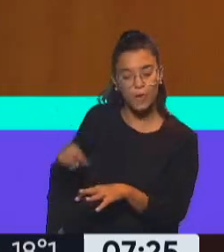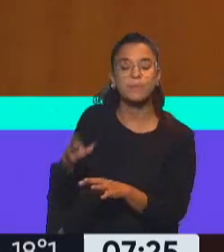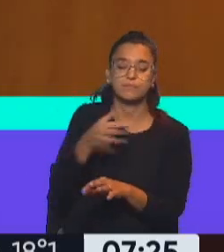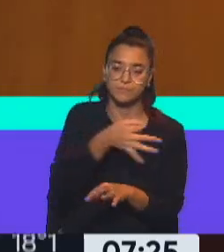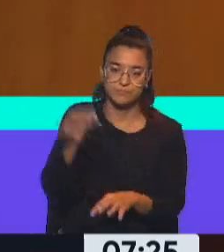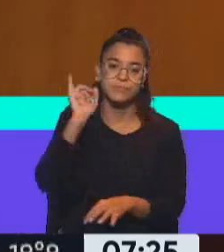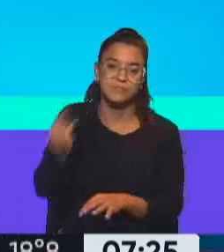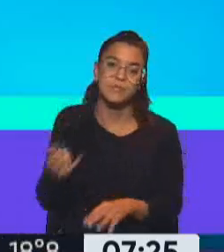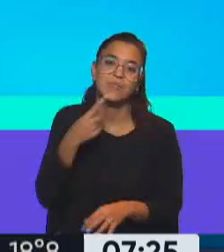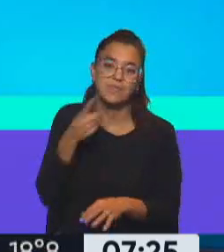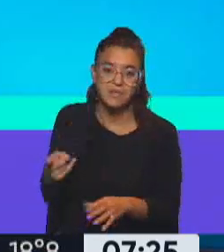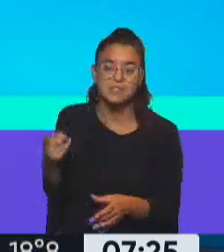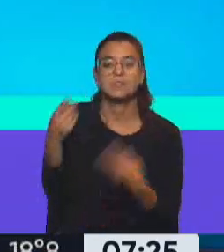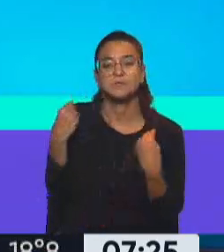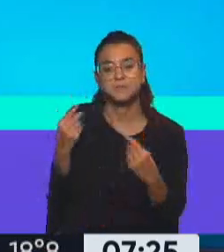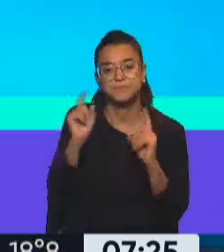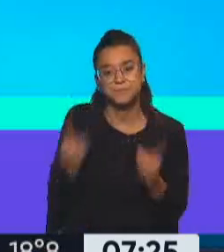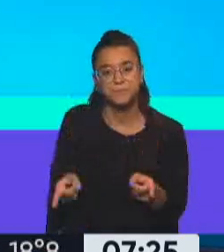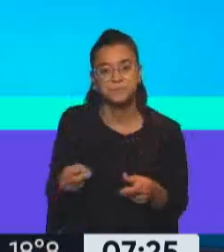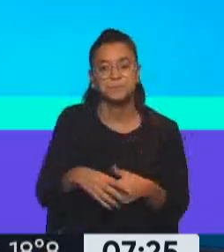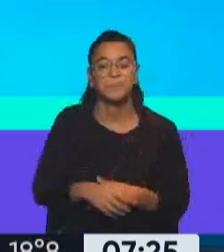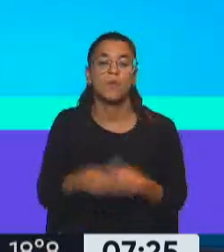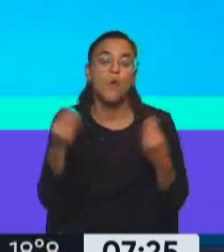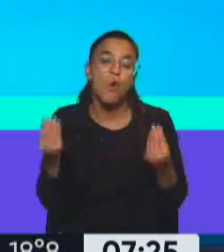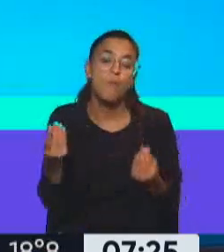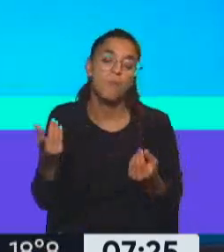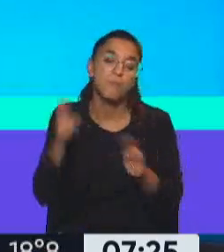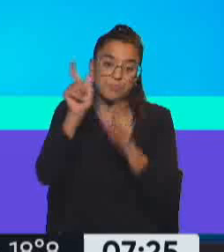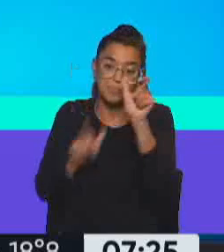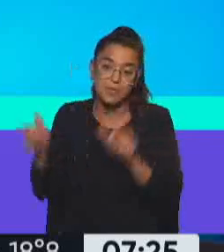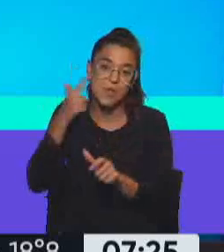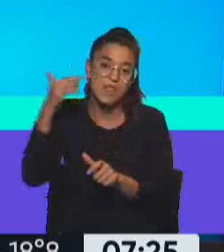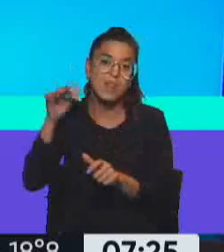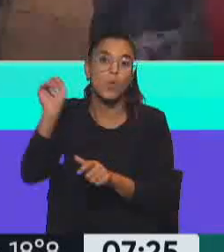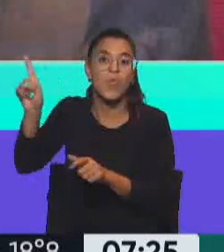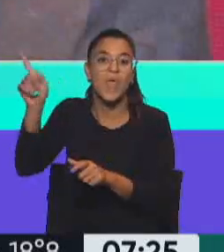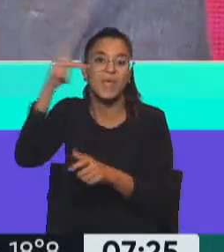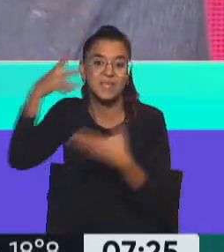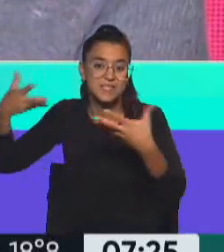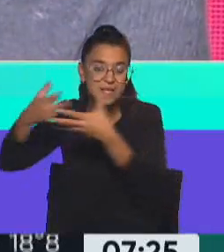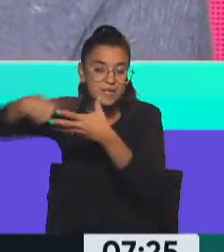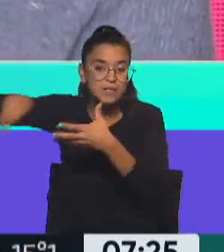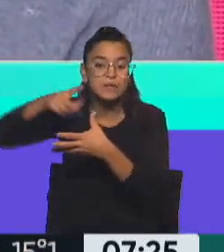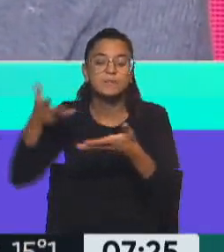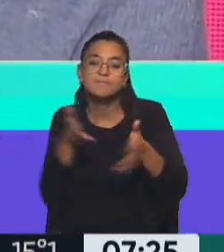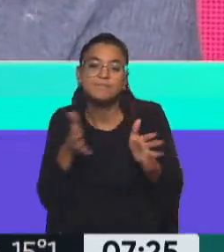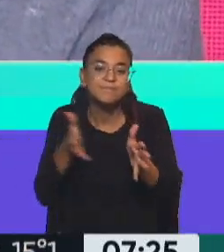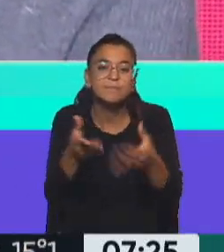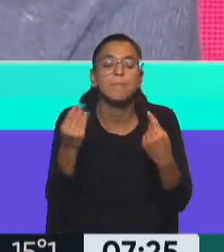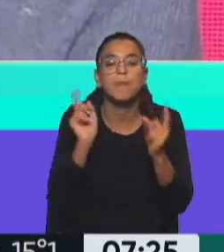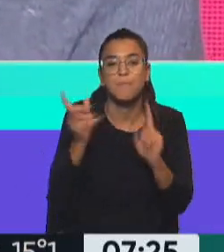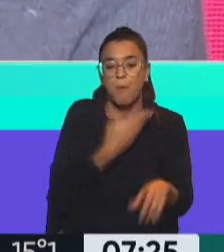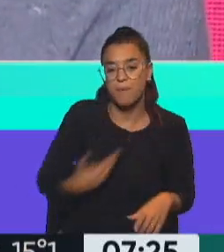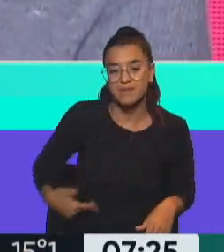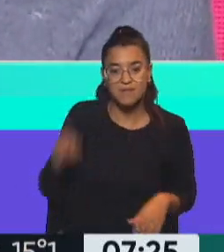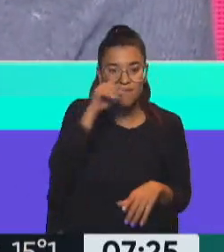Fondo Monetario. Hace referencia a cómo desde los intelectuales kirchneristas interpretan el rumbo que tomó la gestión del